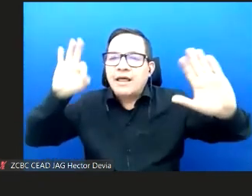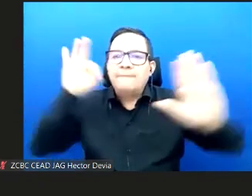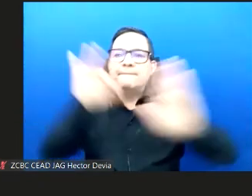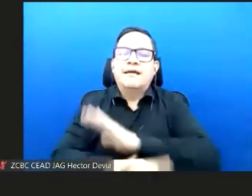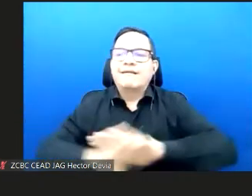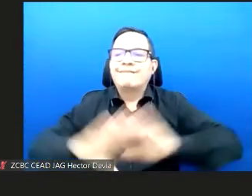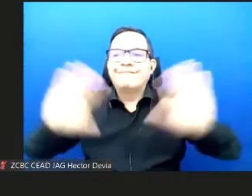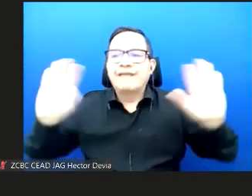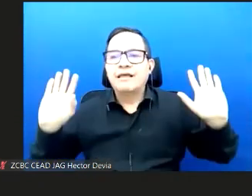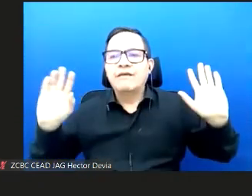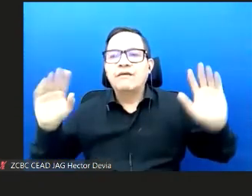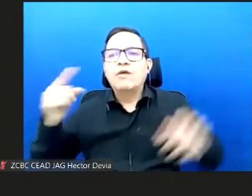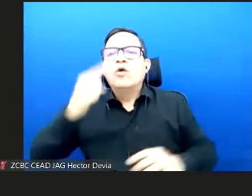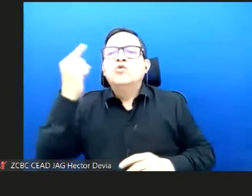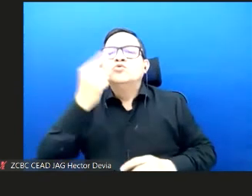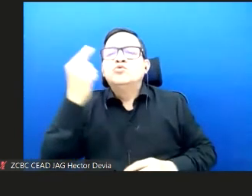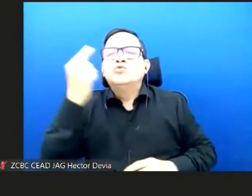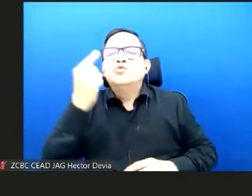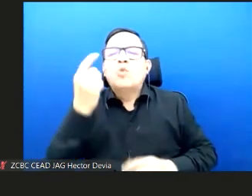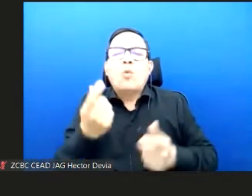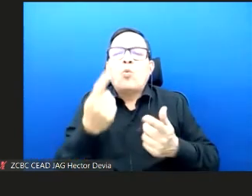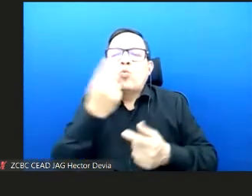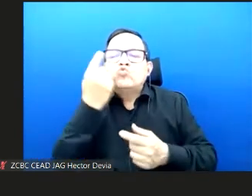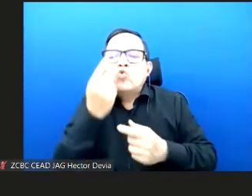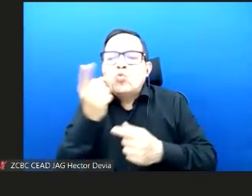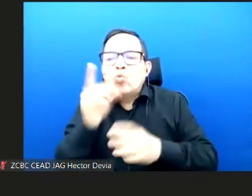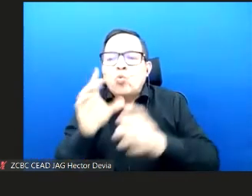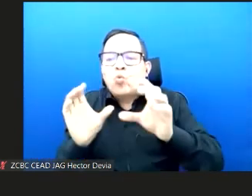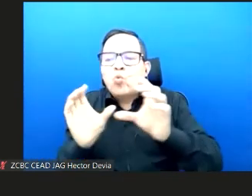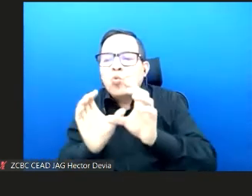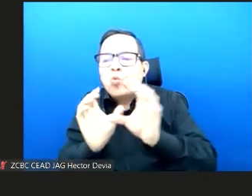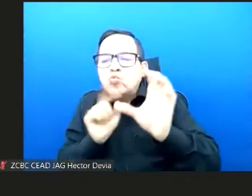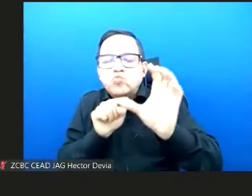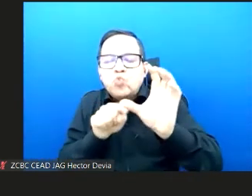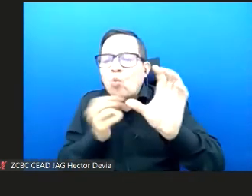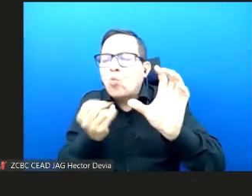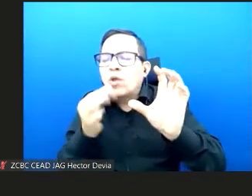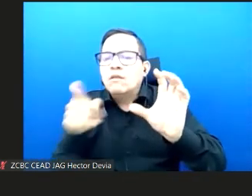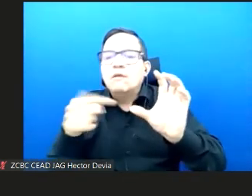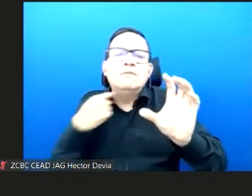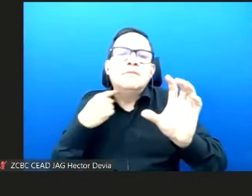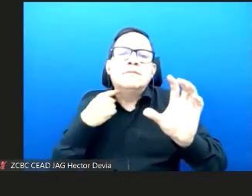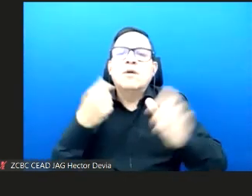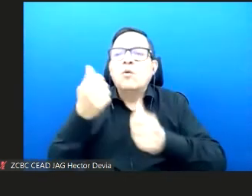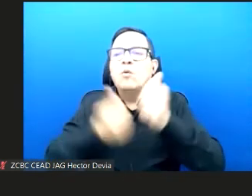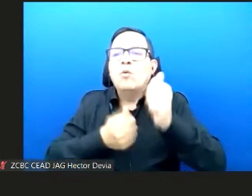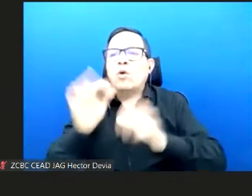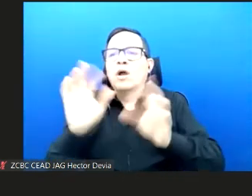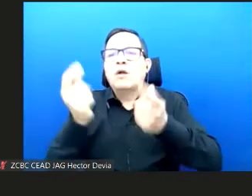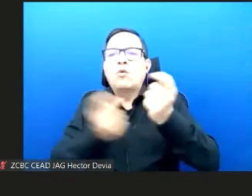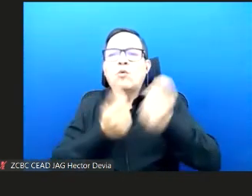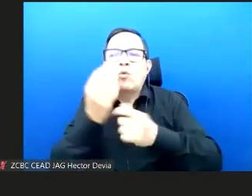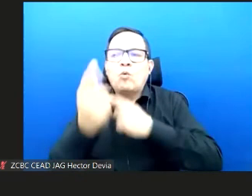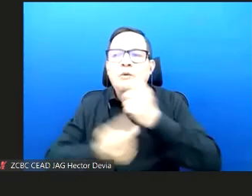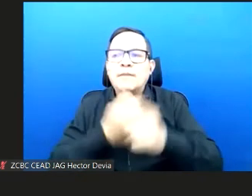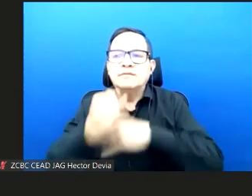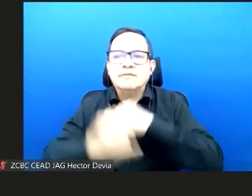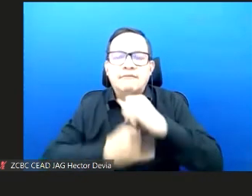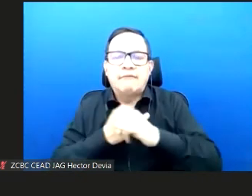perdieron solamente economía solidaria? ¿Y cuántos estudiantes perdieron comercio internacional y administración